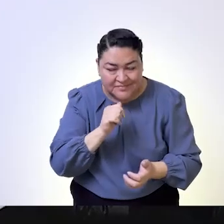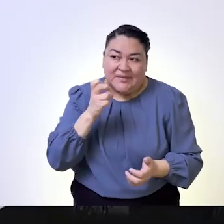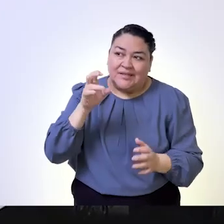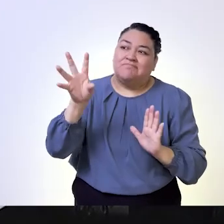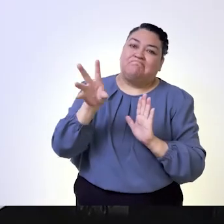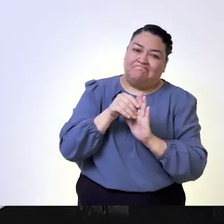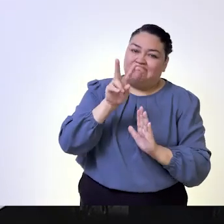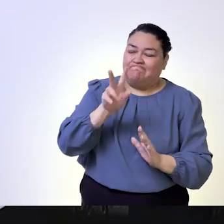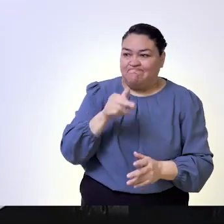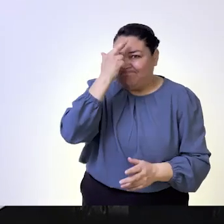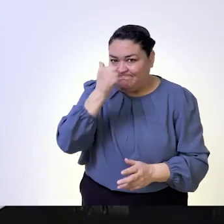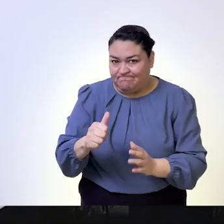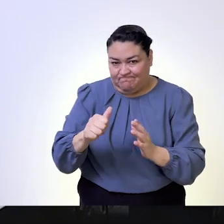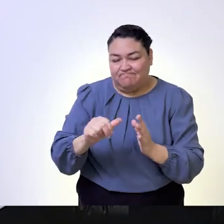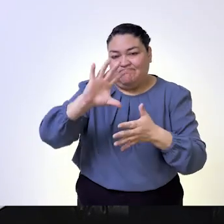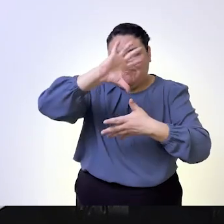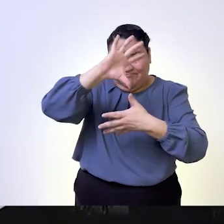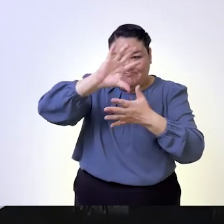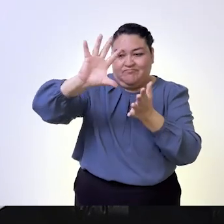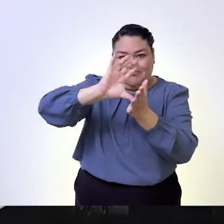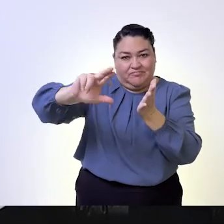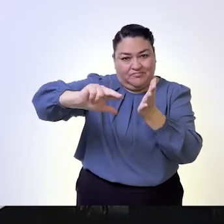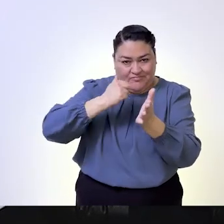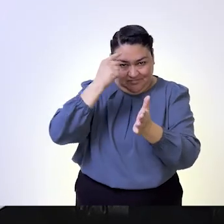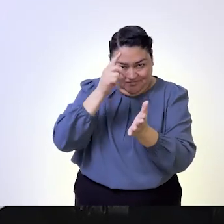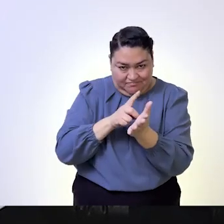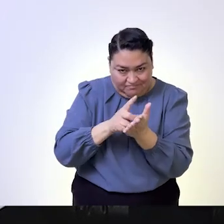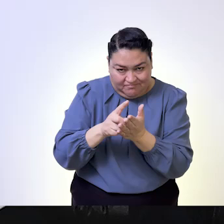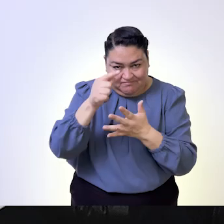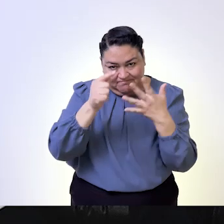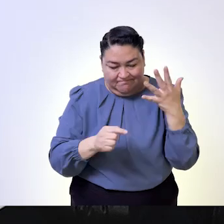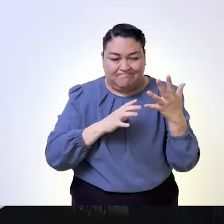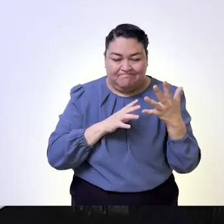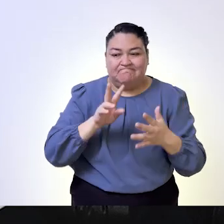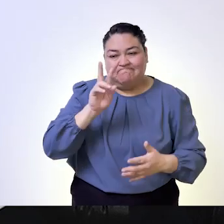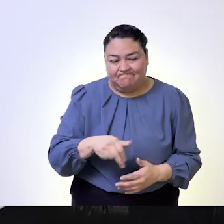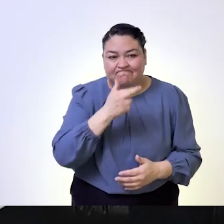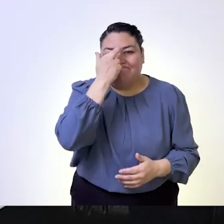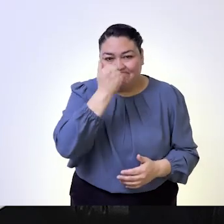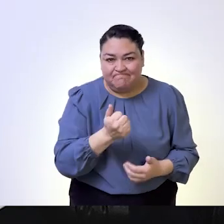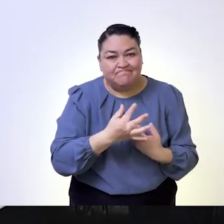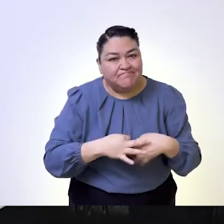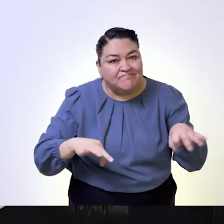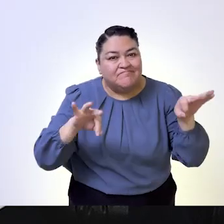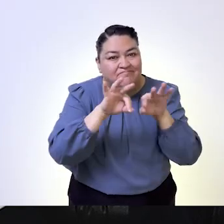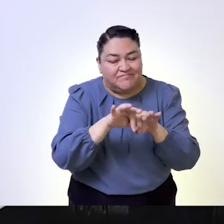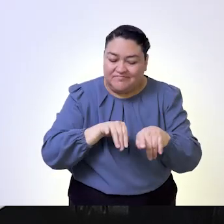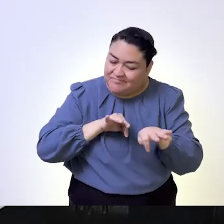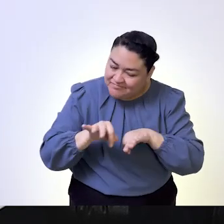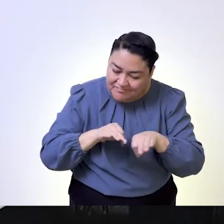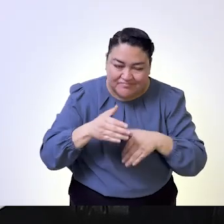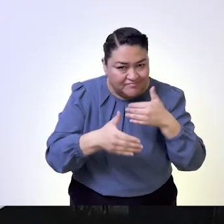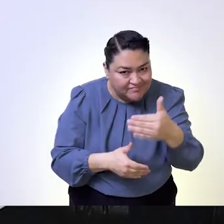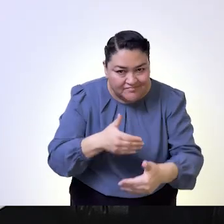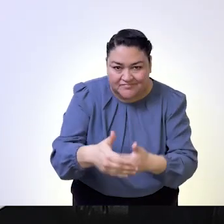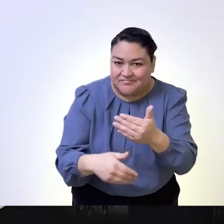discriminación, sobre todo a partir de las convenciones interamericanas a las que has hecho referencia. Entonces, sin duda, es importante que el Consejo pues